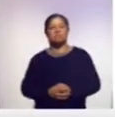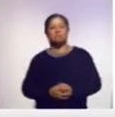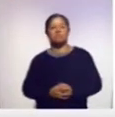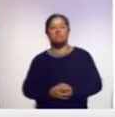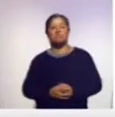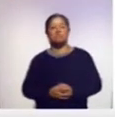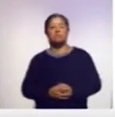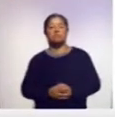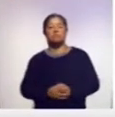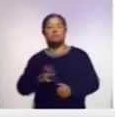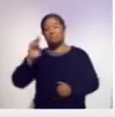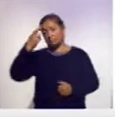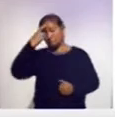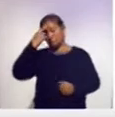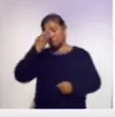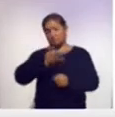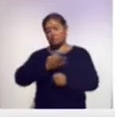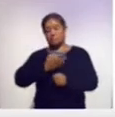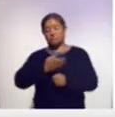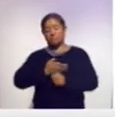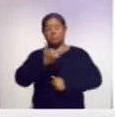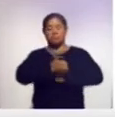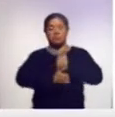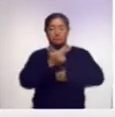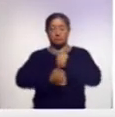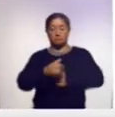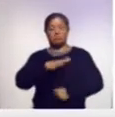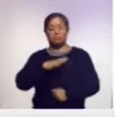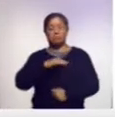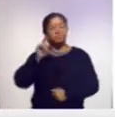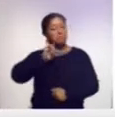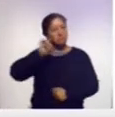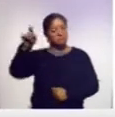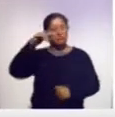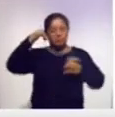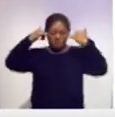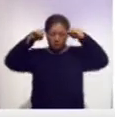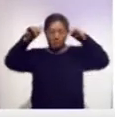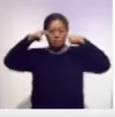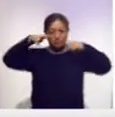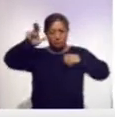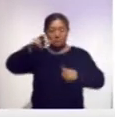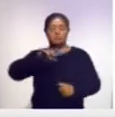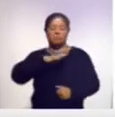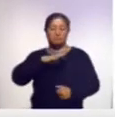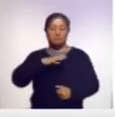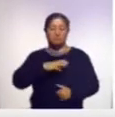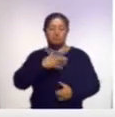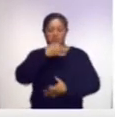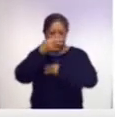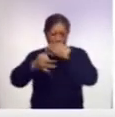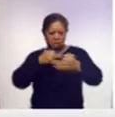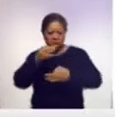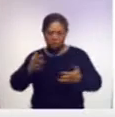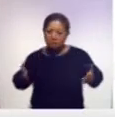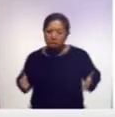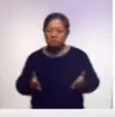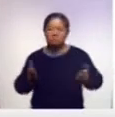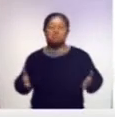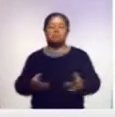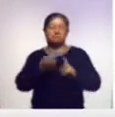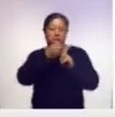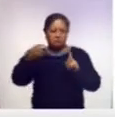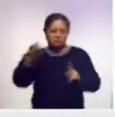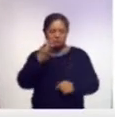Recordemos que hasta el momento las competencias que se habían realizado fue allá en Huamantla, donde pues se está fomentando esta disciplina. Y con esta